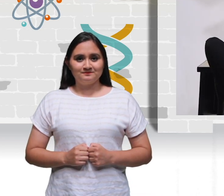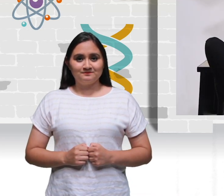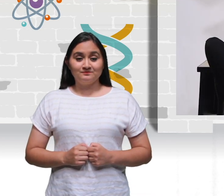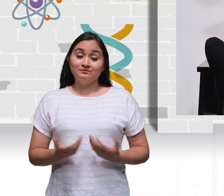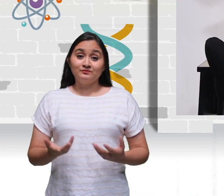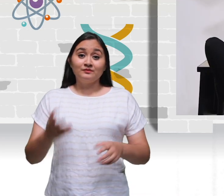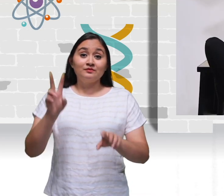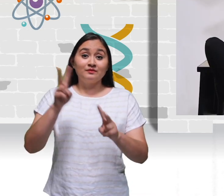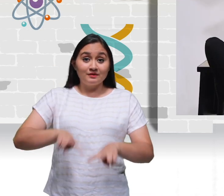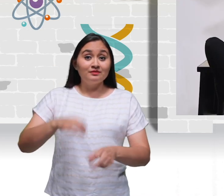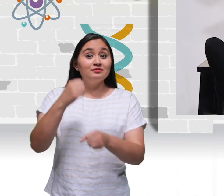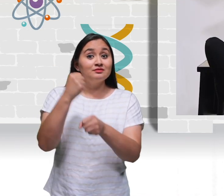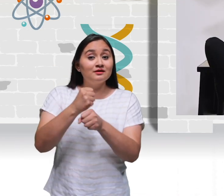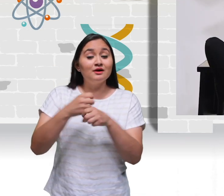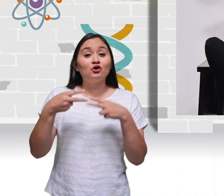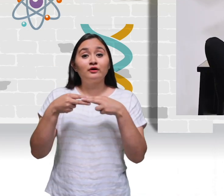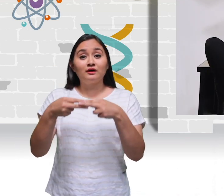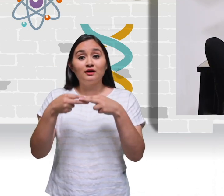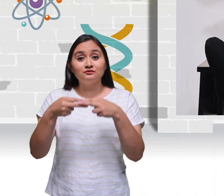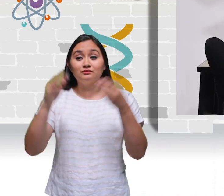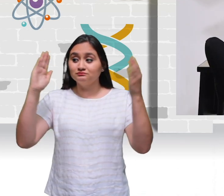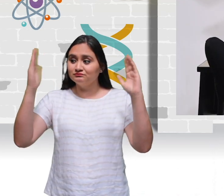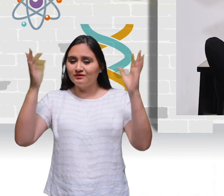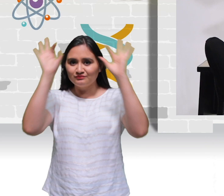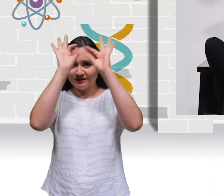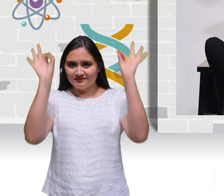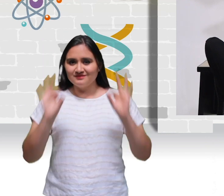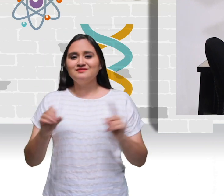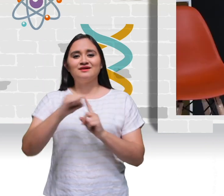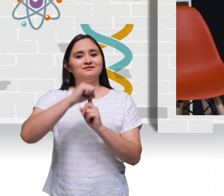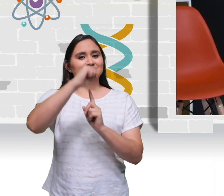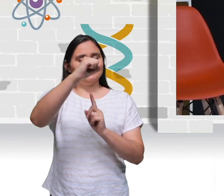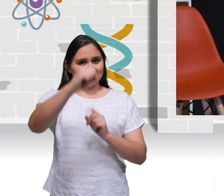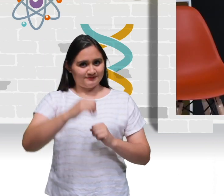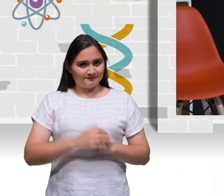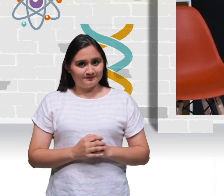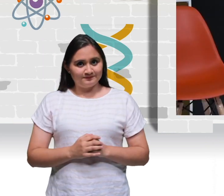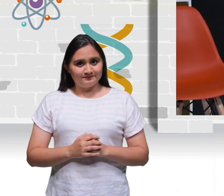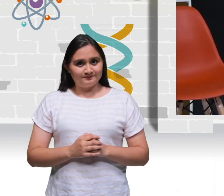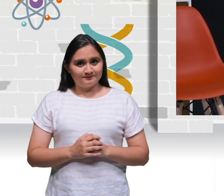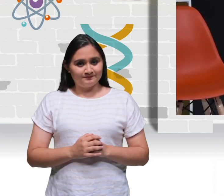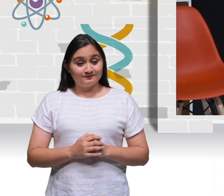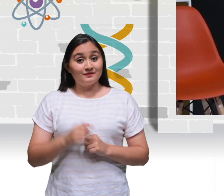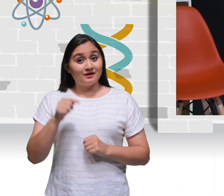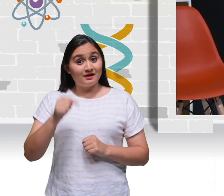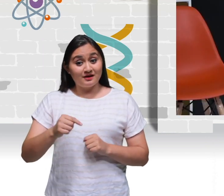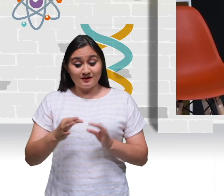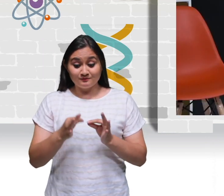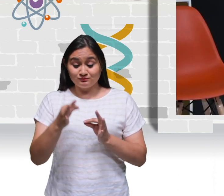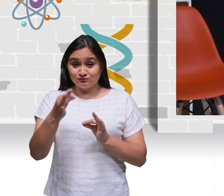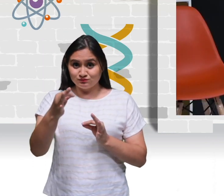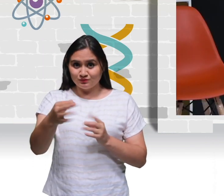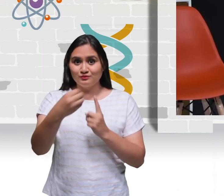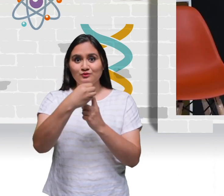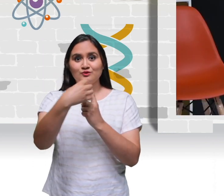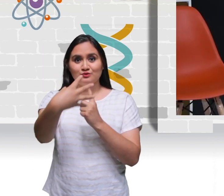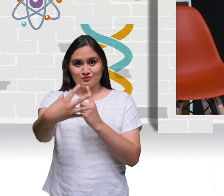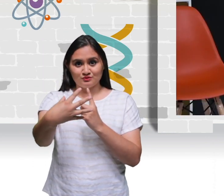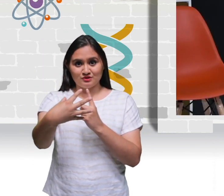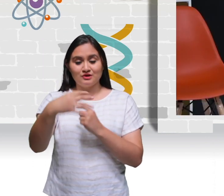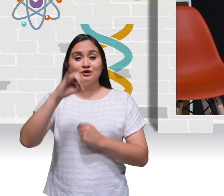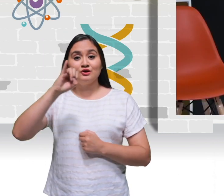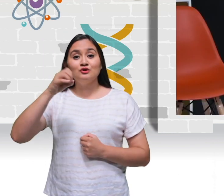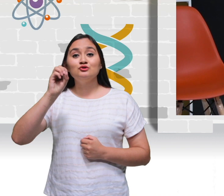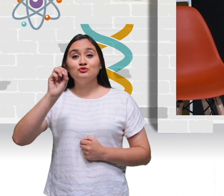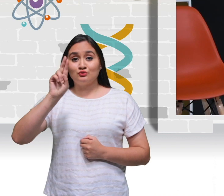Que el trabajo está relacionado con la variación de energía en un sistema. Que la unidad de medición del trabajo es el joule,